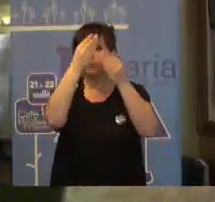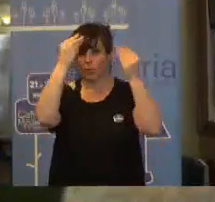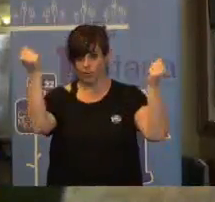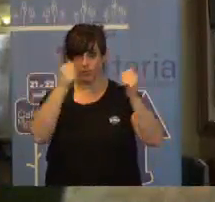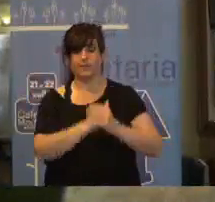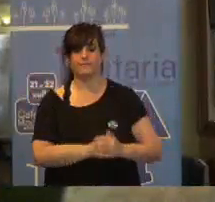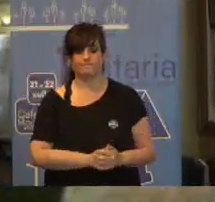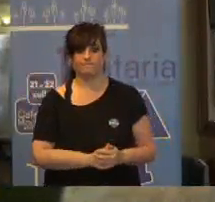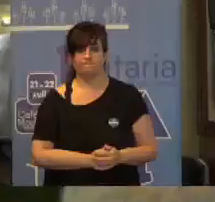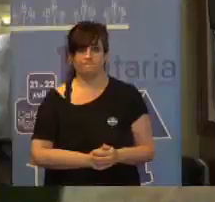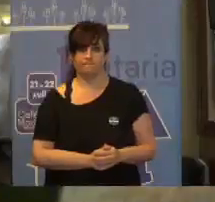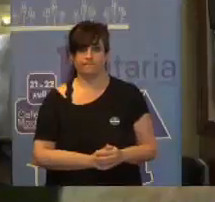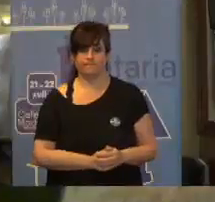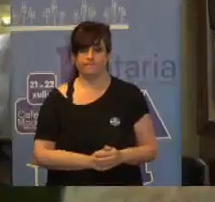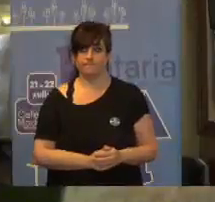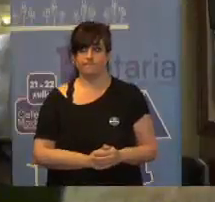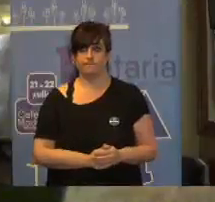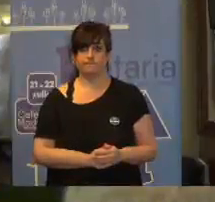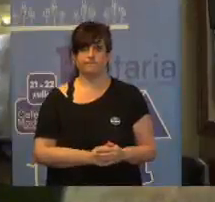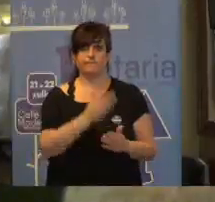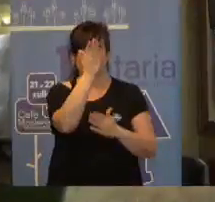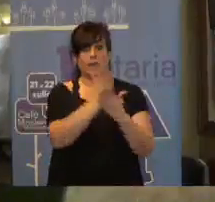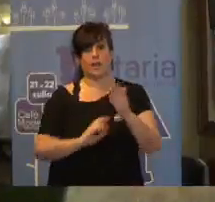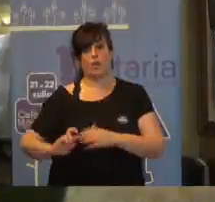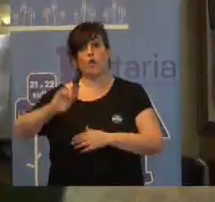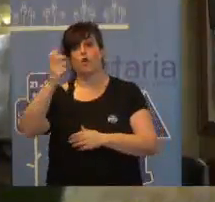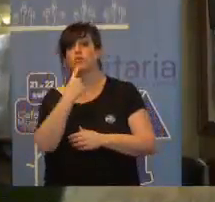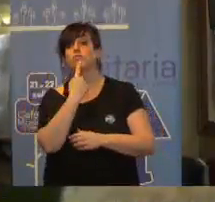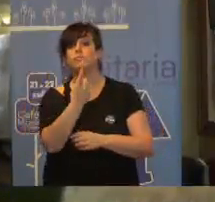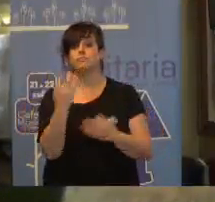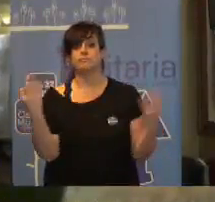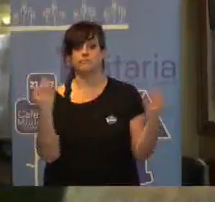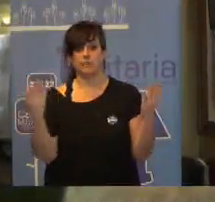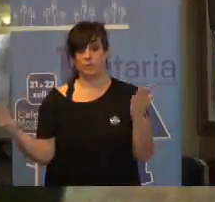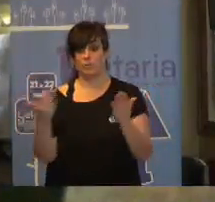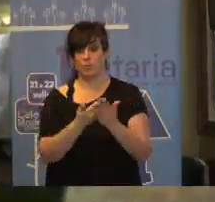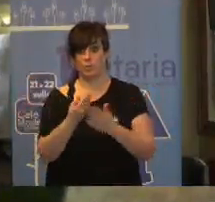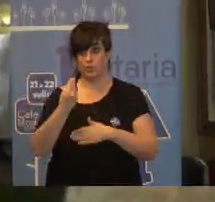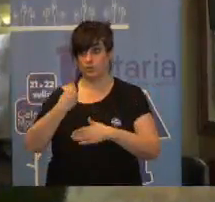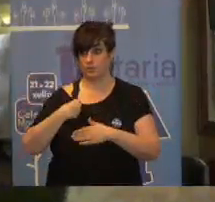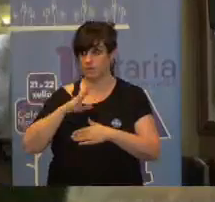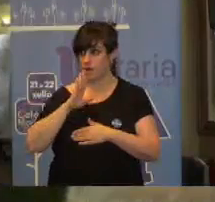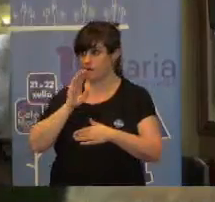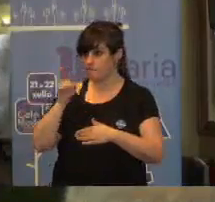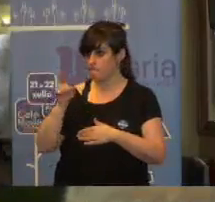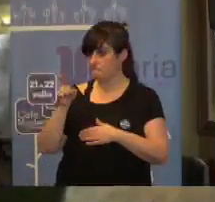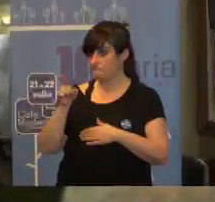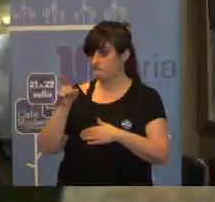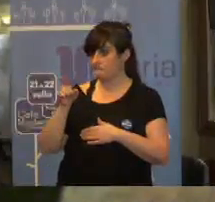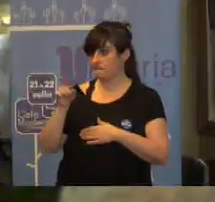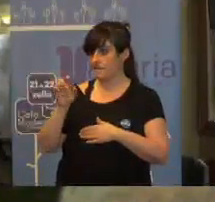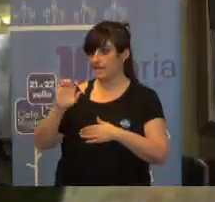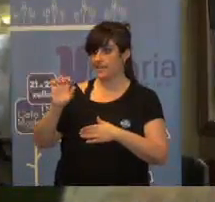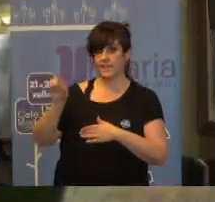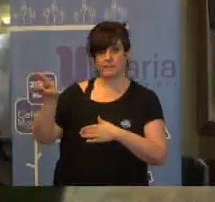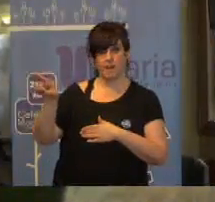estamos aquí. Eso por un lado. E por outro lado, decir que esa proposta que non se lembro como Esteban